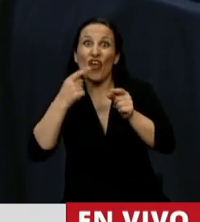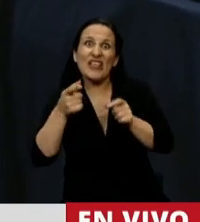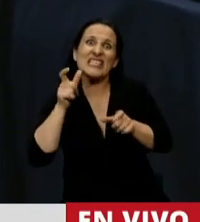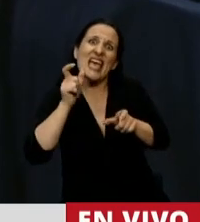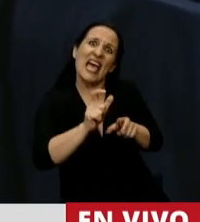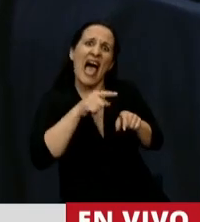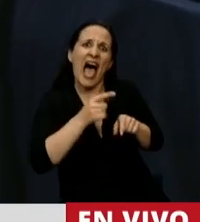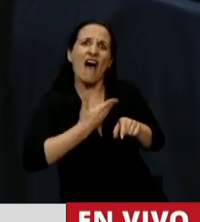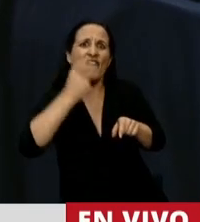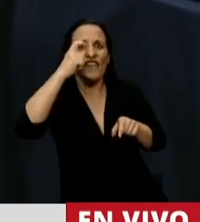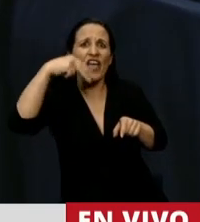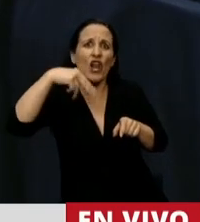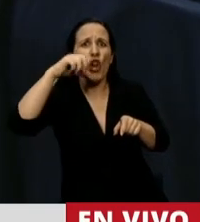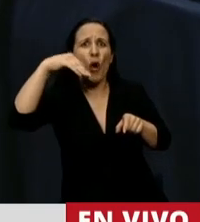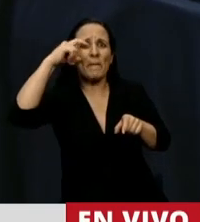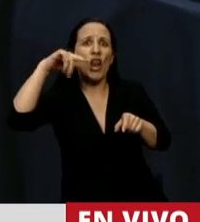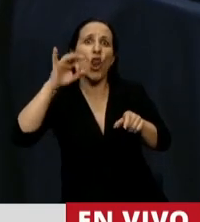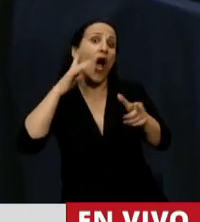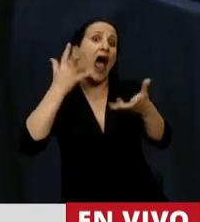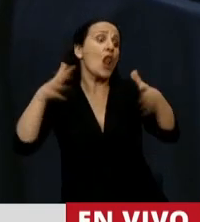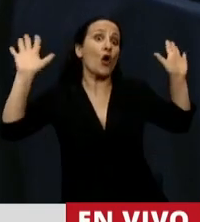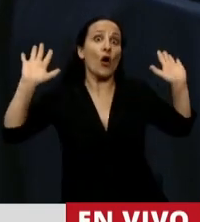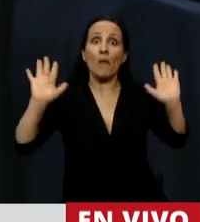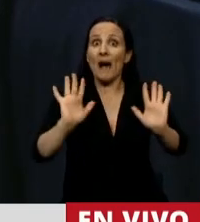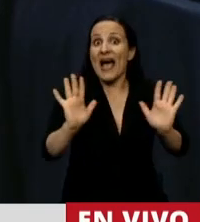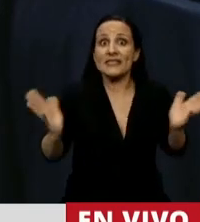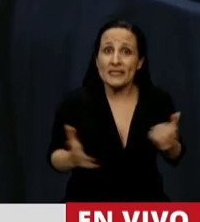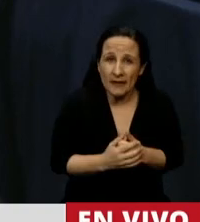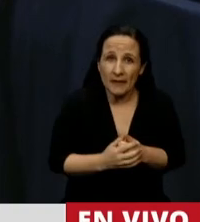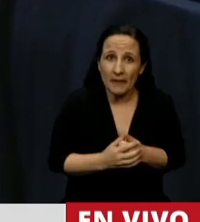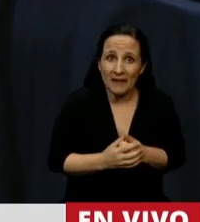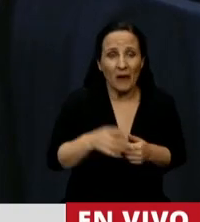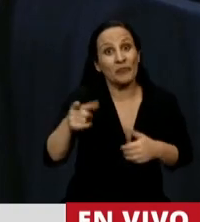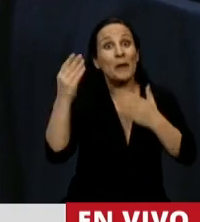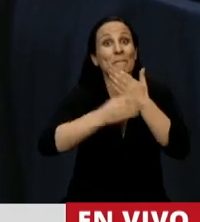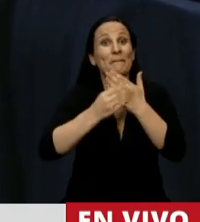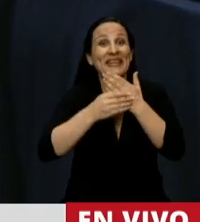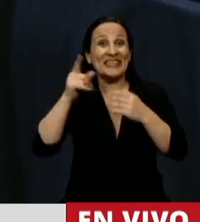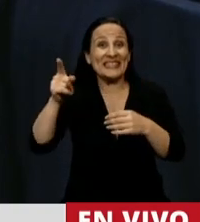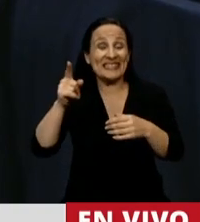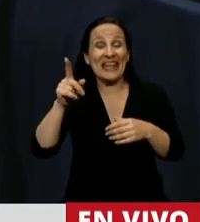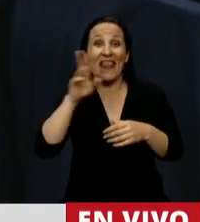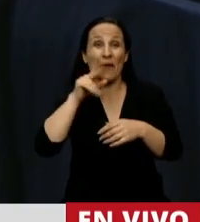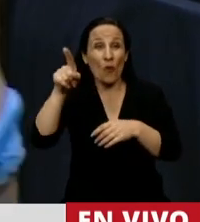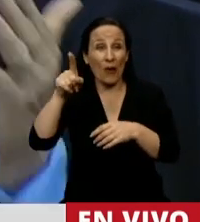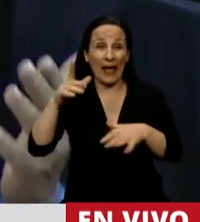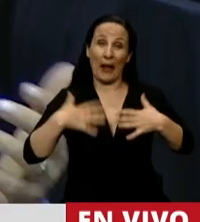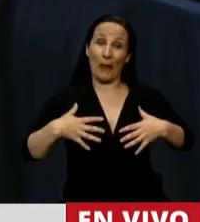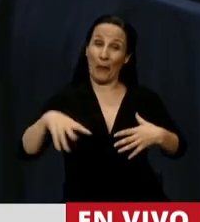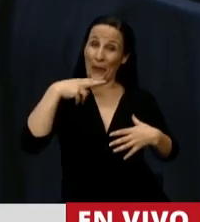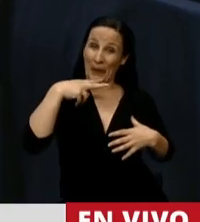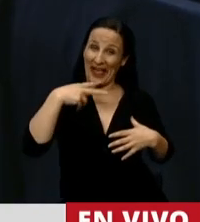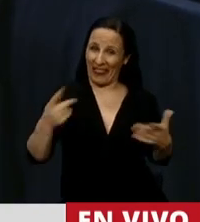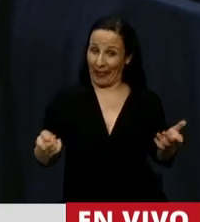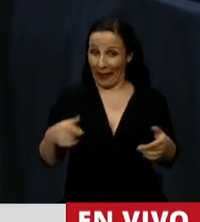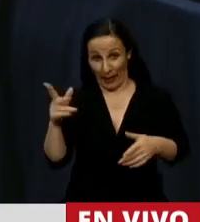me horroriza. Mirar a la ministra de las Mujeres claramente vestida de verde, como si estuviera de moda, o será